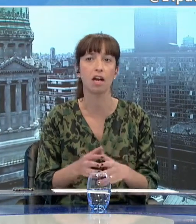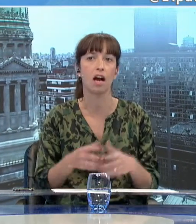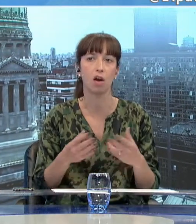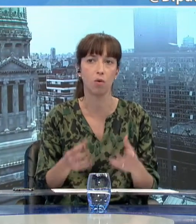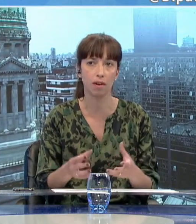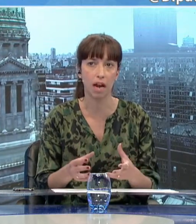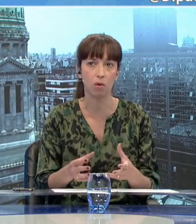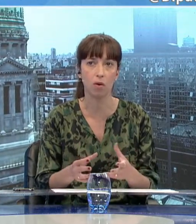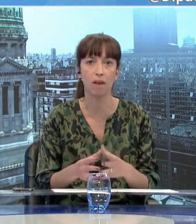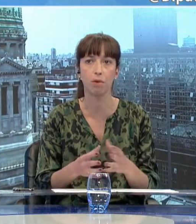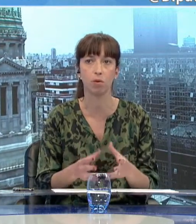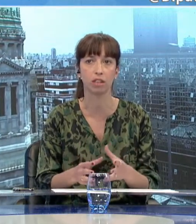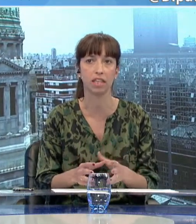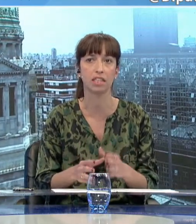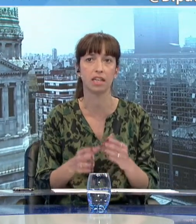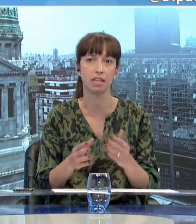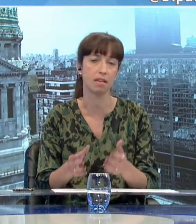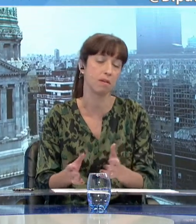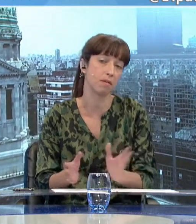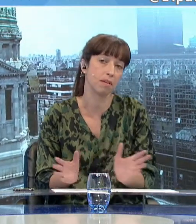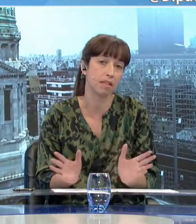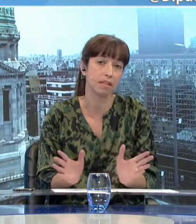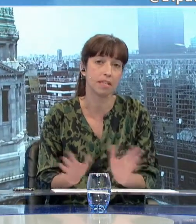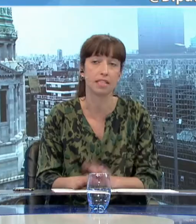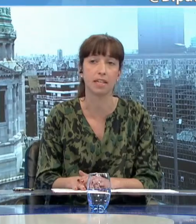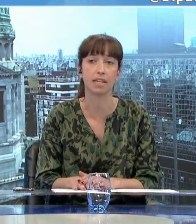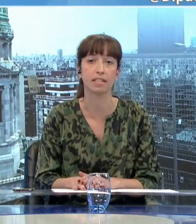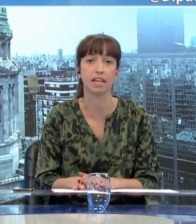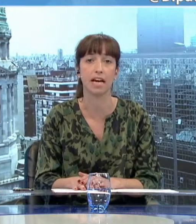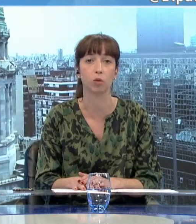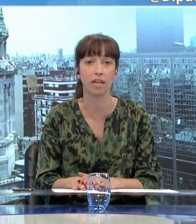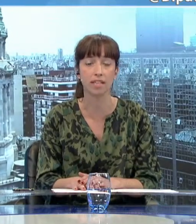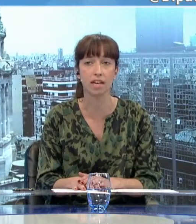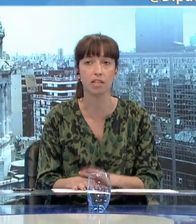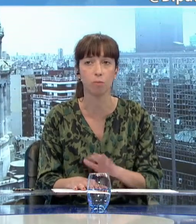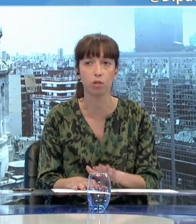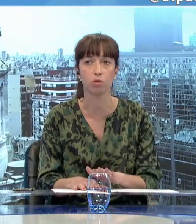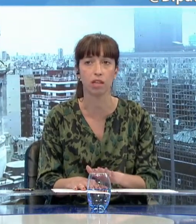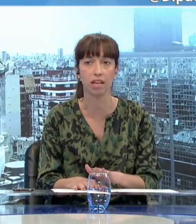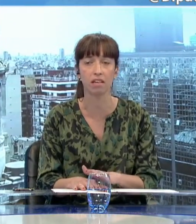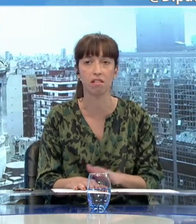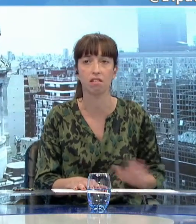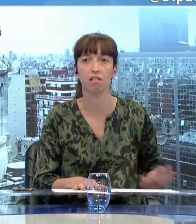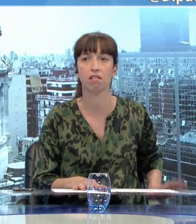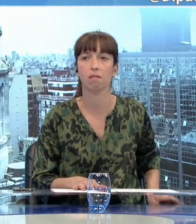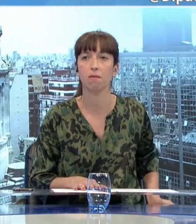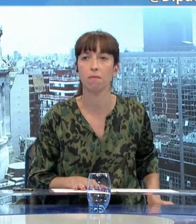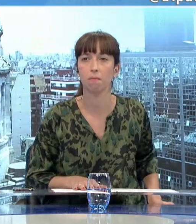incorpora algún cambio, algún detalle y se actualiza? ¿Eso puede suceder?